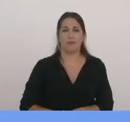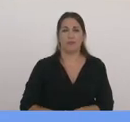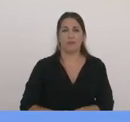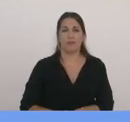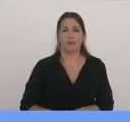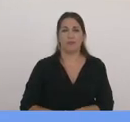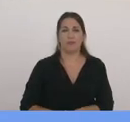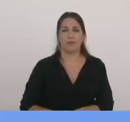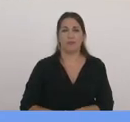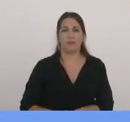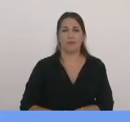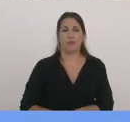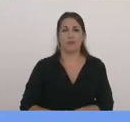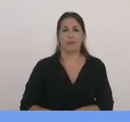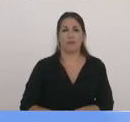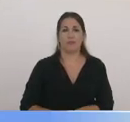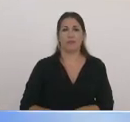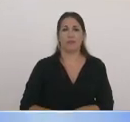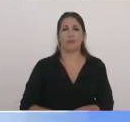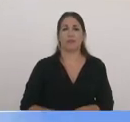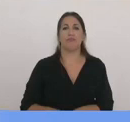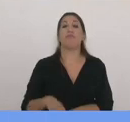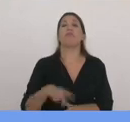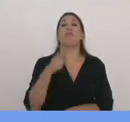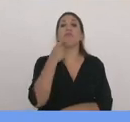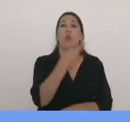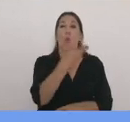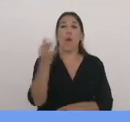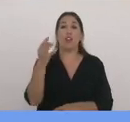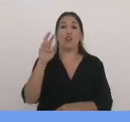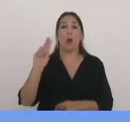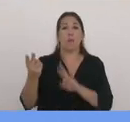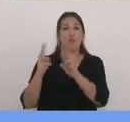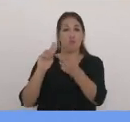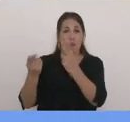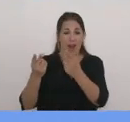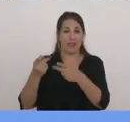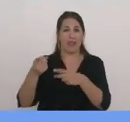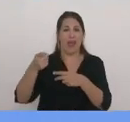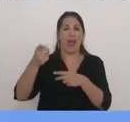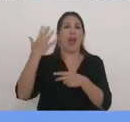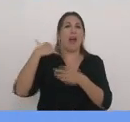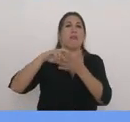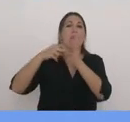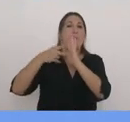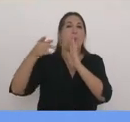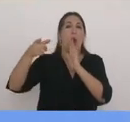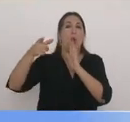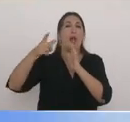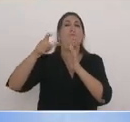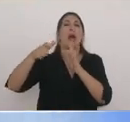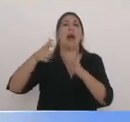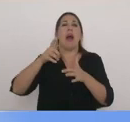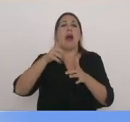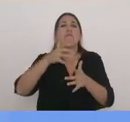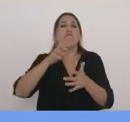acá los 400 muertos por las disidencias sexuales. No están